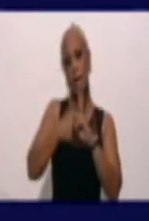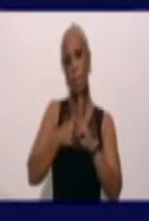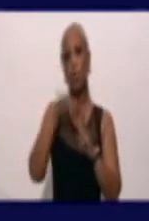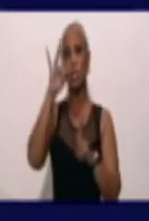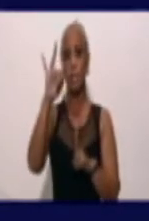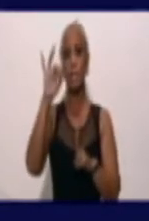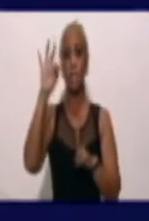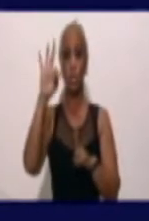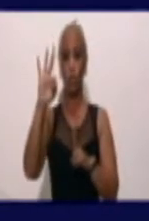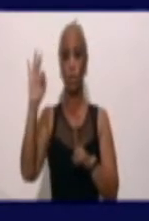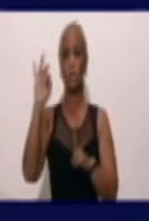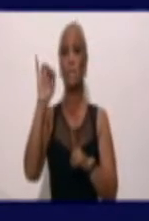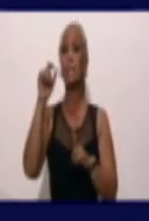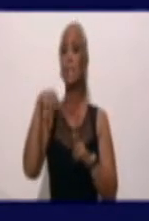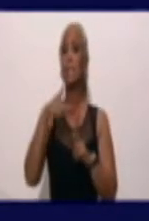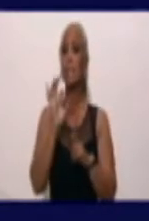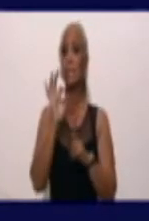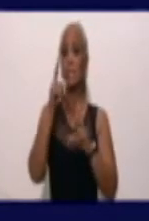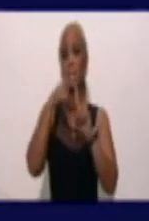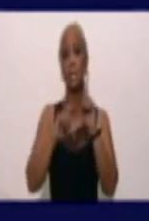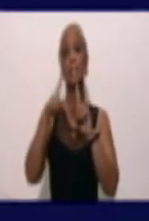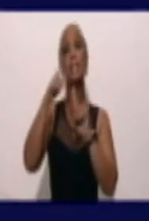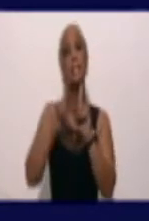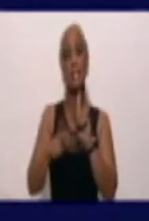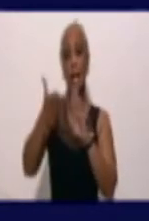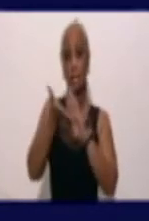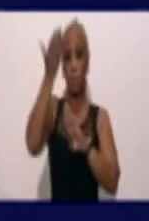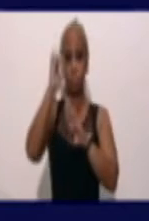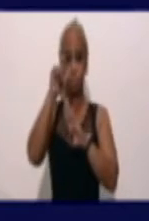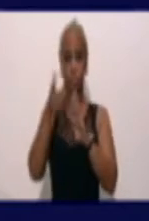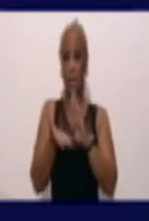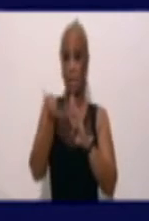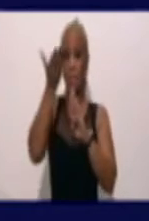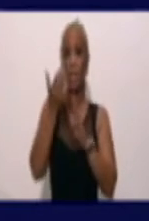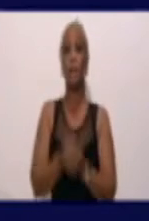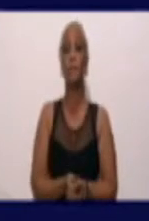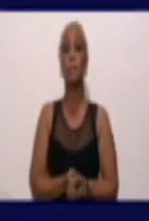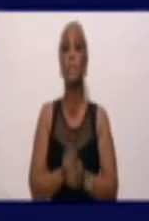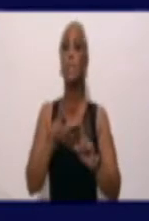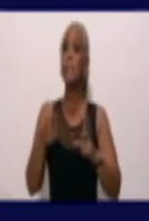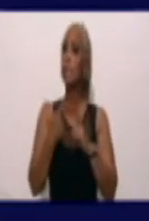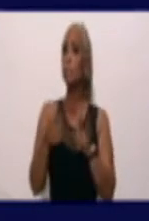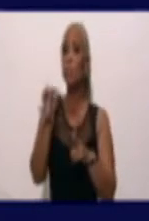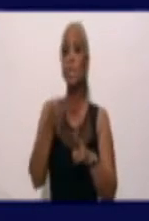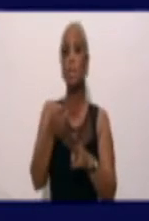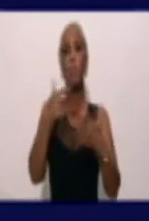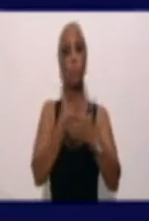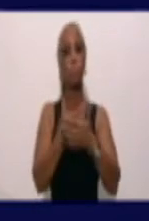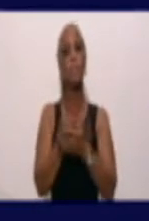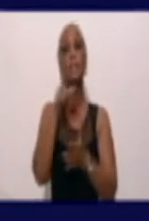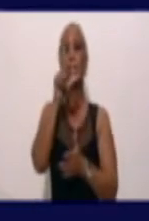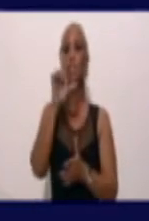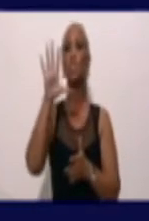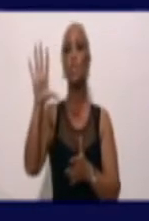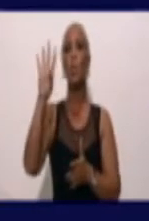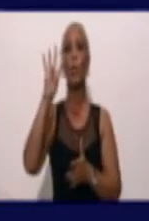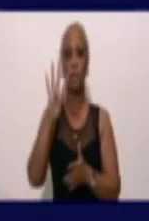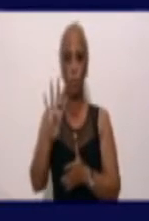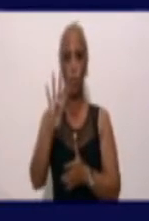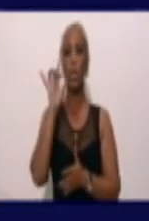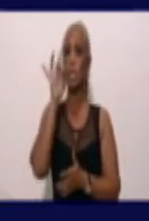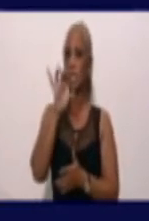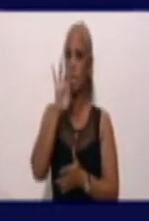718 casos y una tasa de 300,4, y el municipio Yara con 154 en 15 días y una